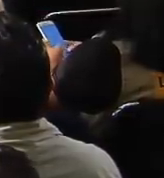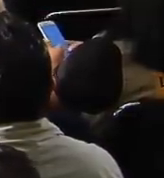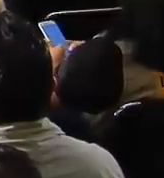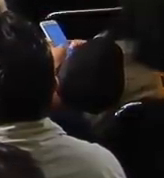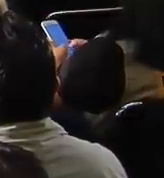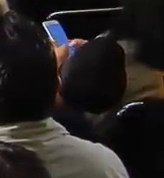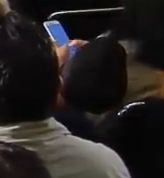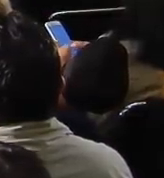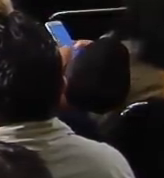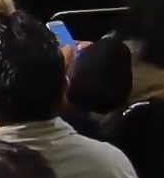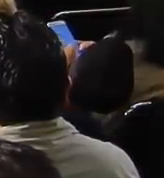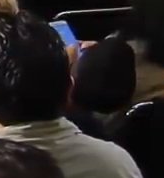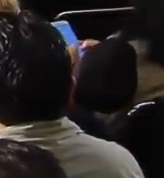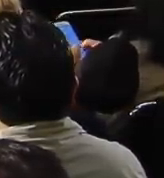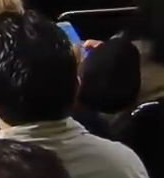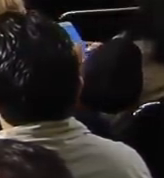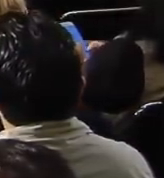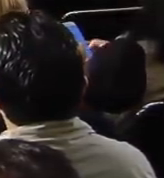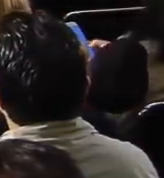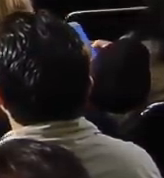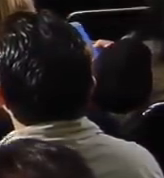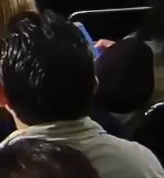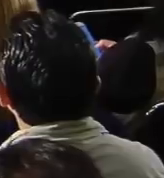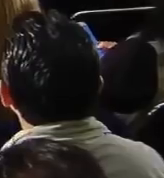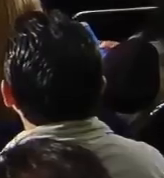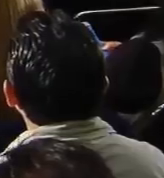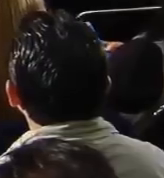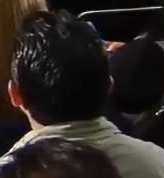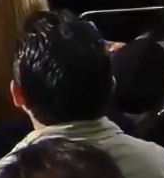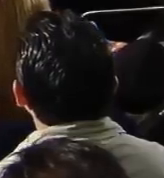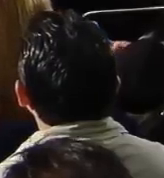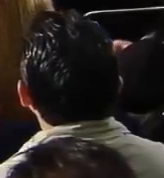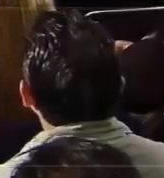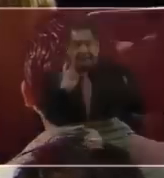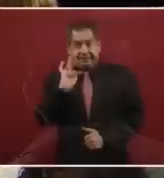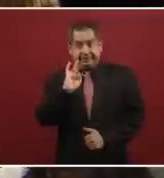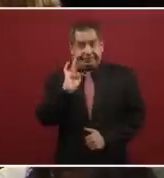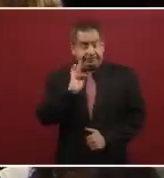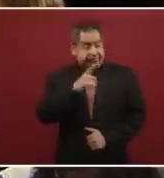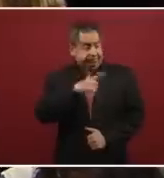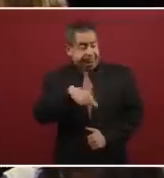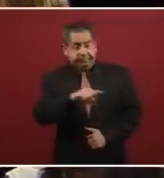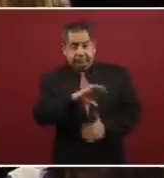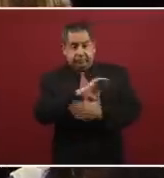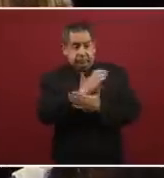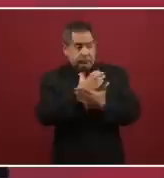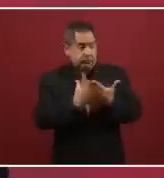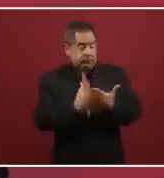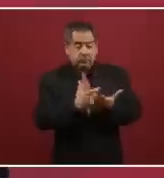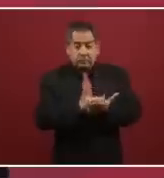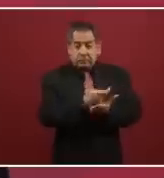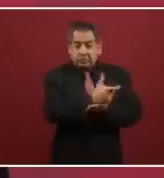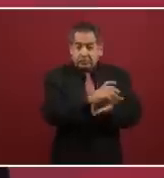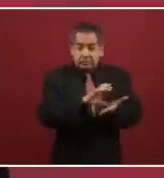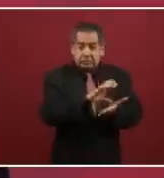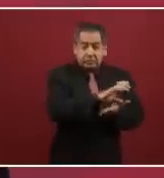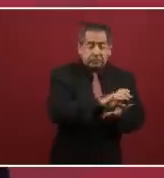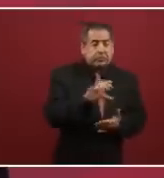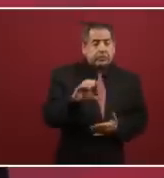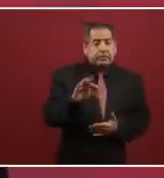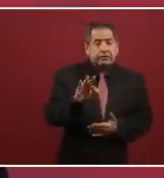pues se terminaría de quebrar la Comisión Federal de Electricidad,